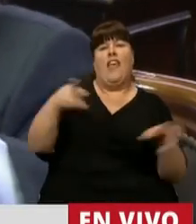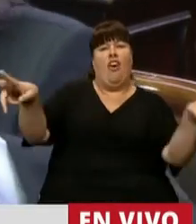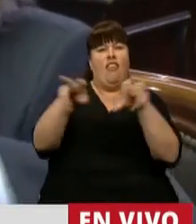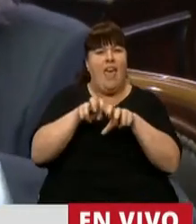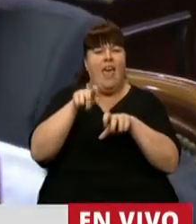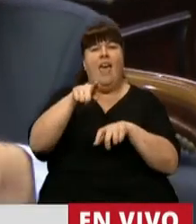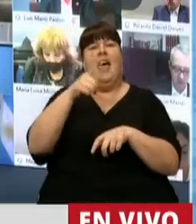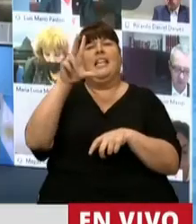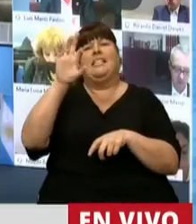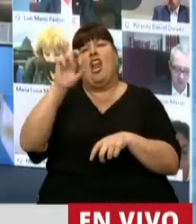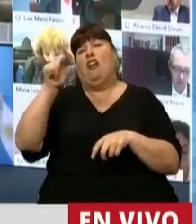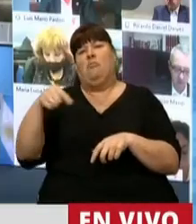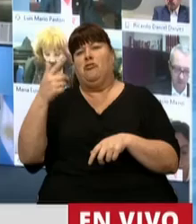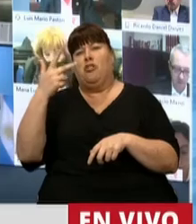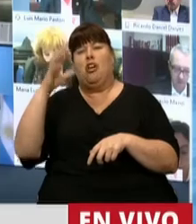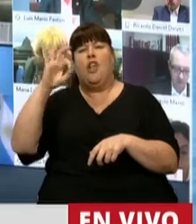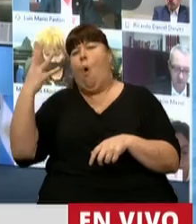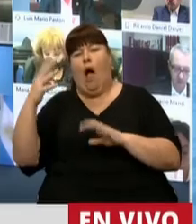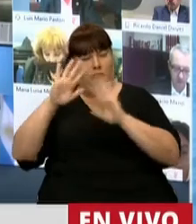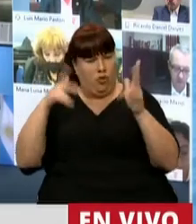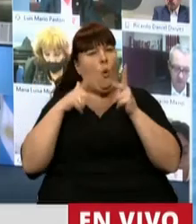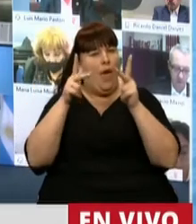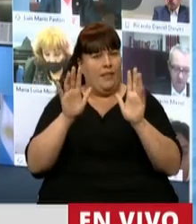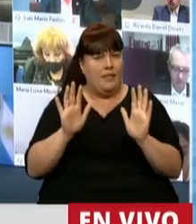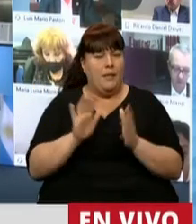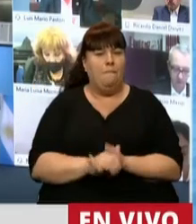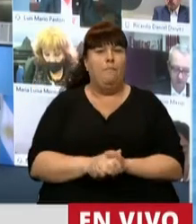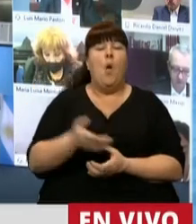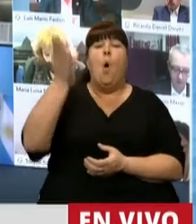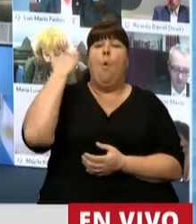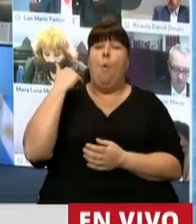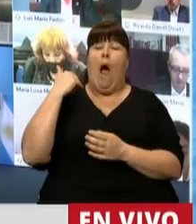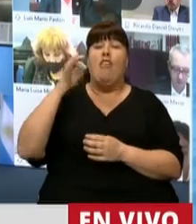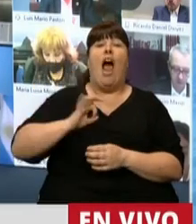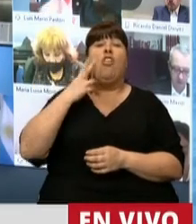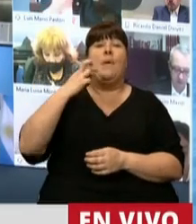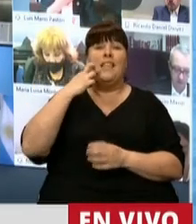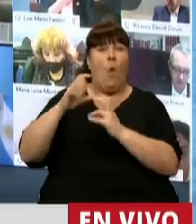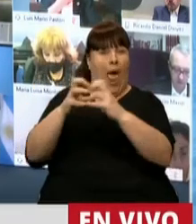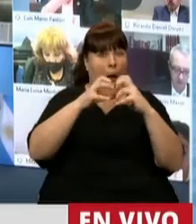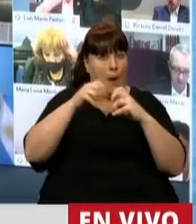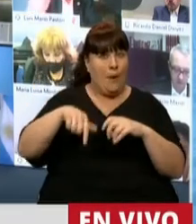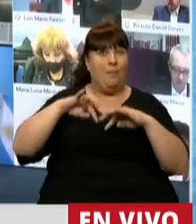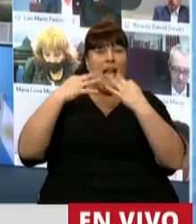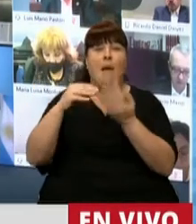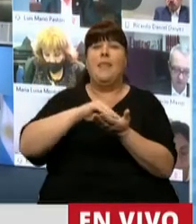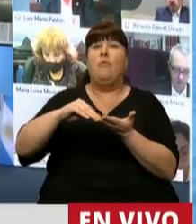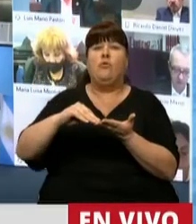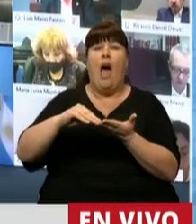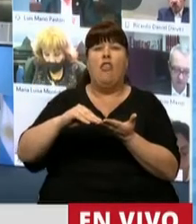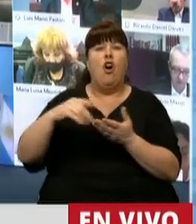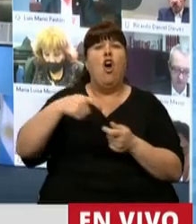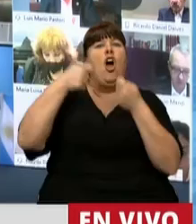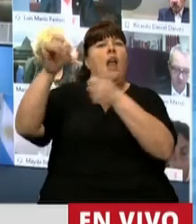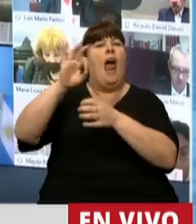PBI, 0.03, 0.04. Yo le voy a decir una cosa. Cuando se trató la del 2019, en la Cámara de Diputados no